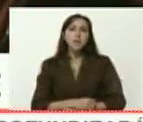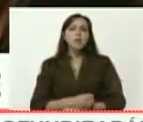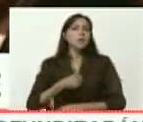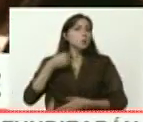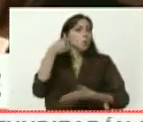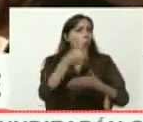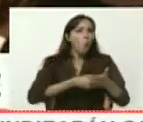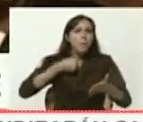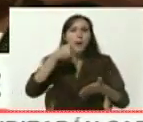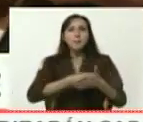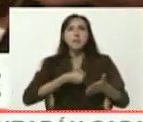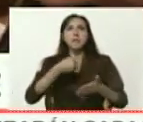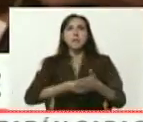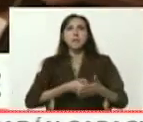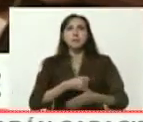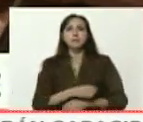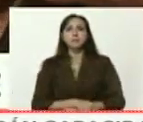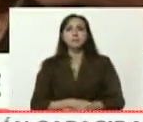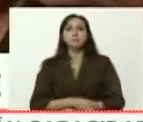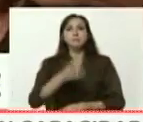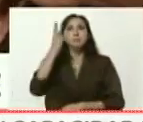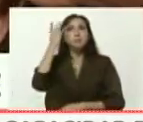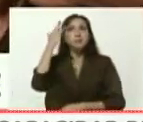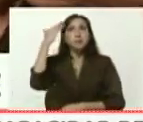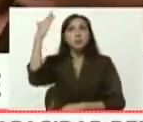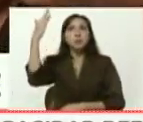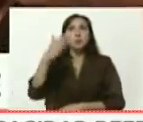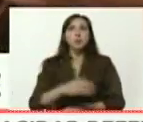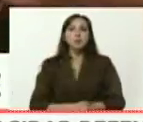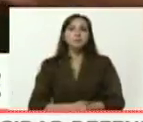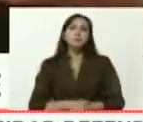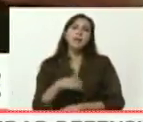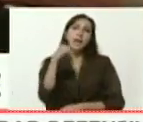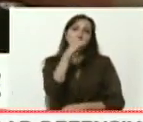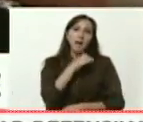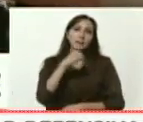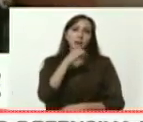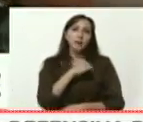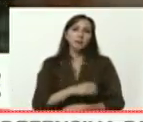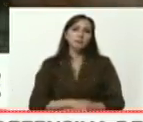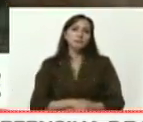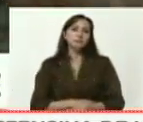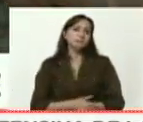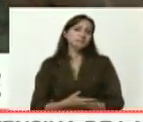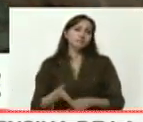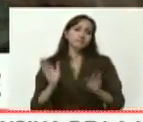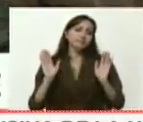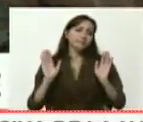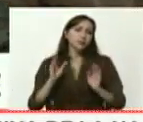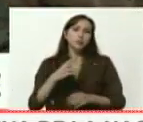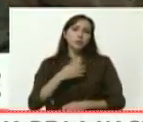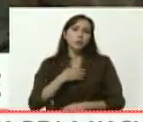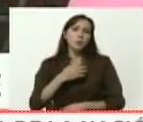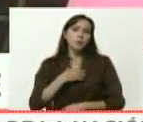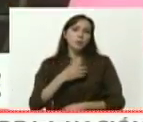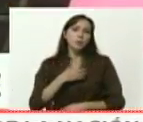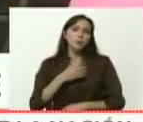combatir, de soñar y cantar. Yo no sé si voy a poder cantar, pero